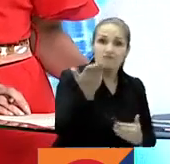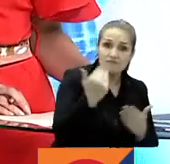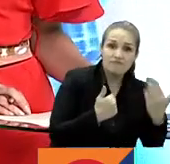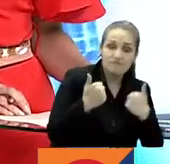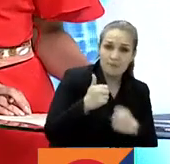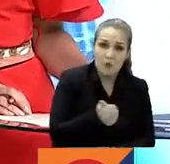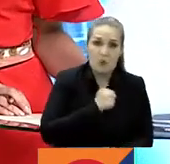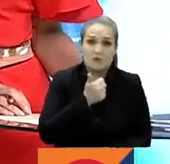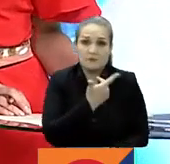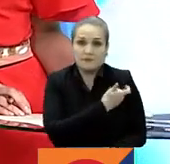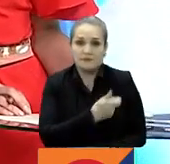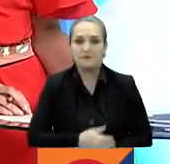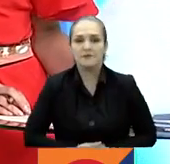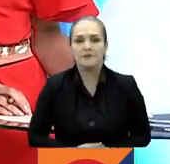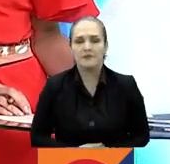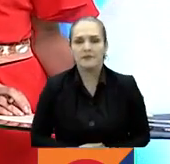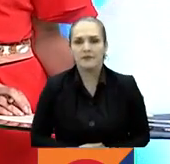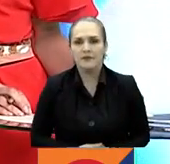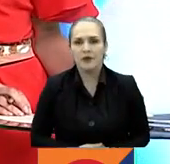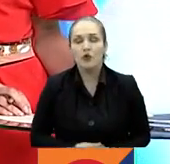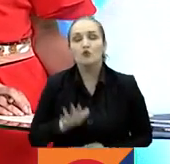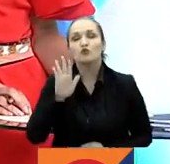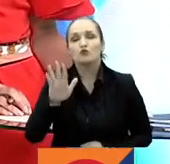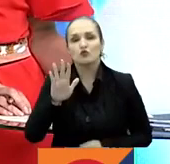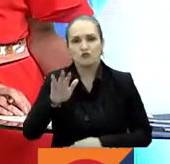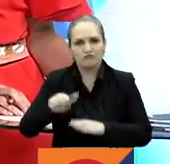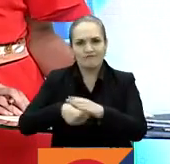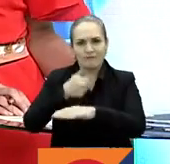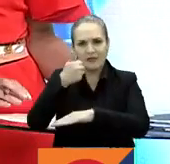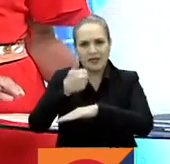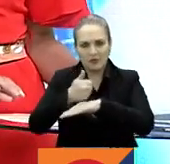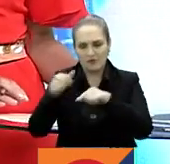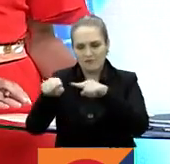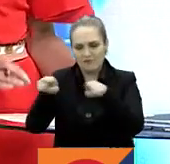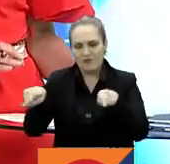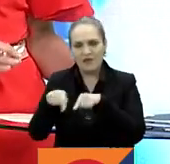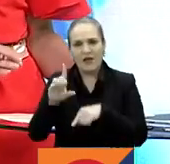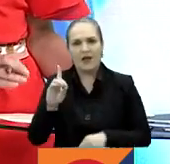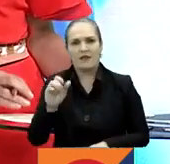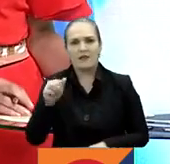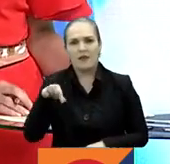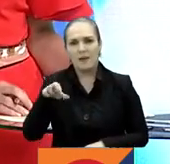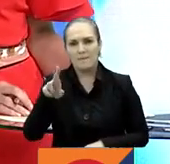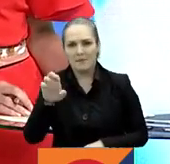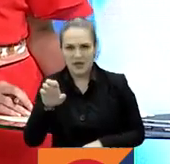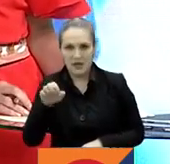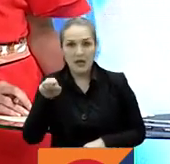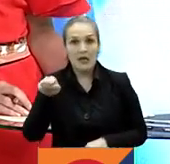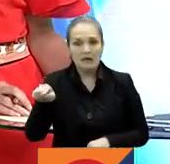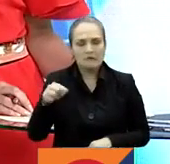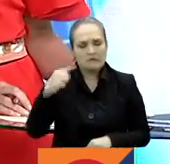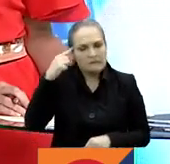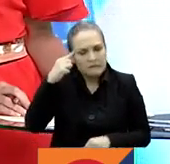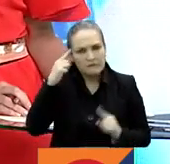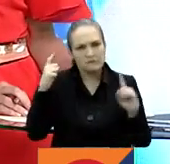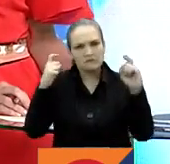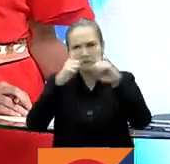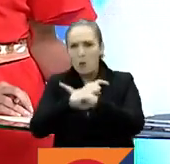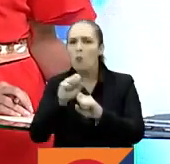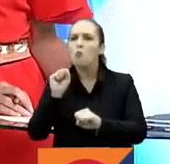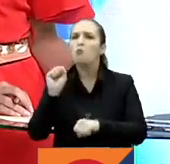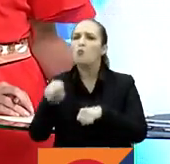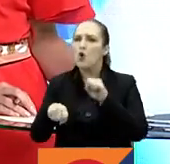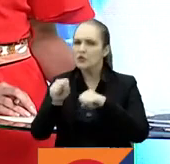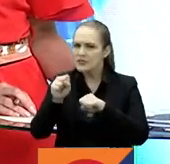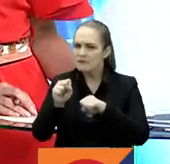Y el director del Departamento Administrativo de la Presidencia de la República, Víctor Muñoz, confirmó que el gobierno analiza la posibilidad de implementar descuentos